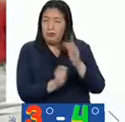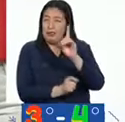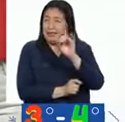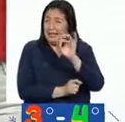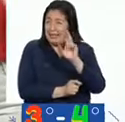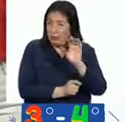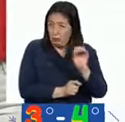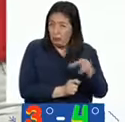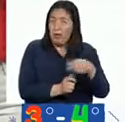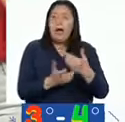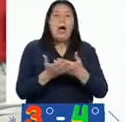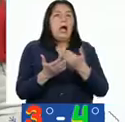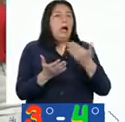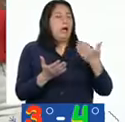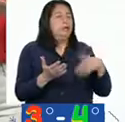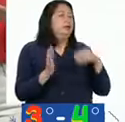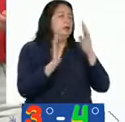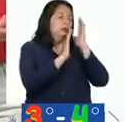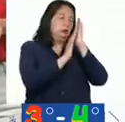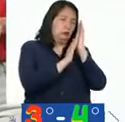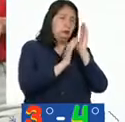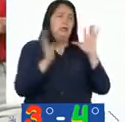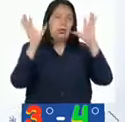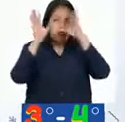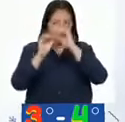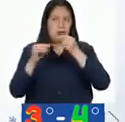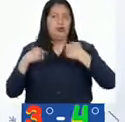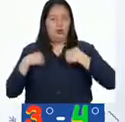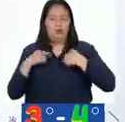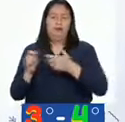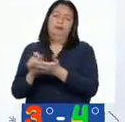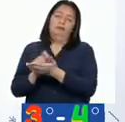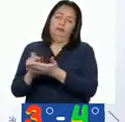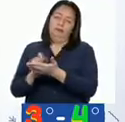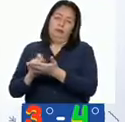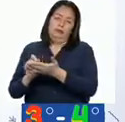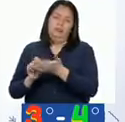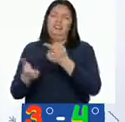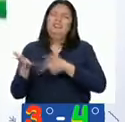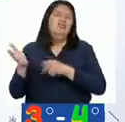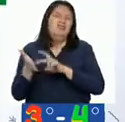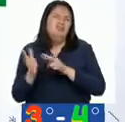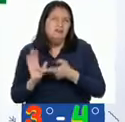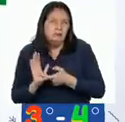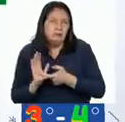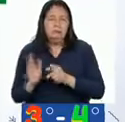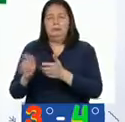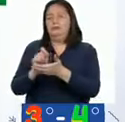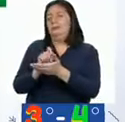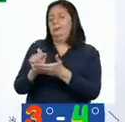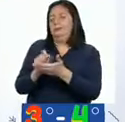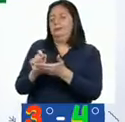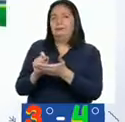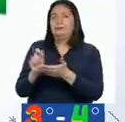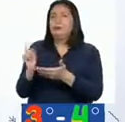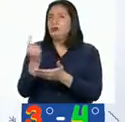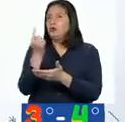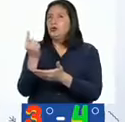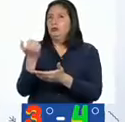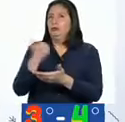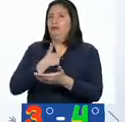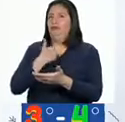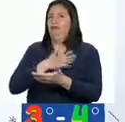antes de dormir, todas las noches escribo un diario. Esto significa un texto que escribo únicamente para